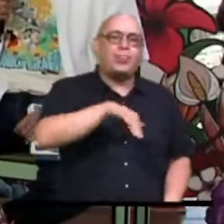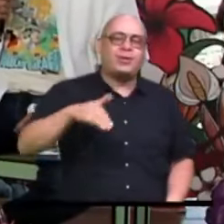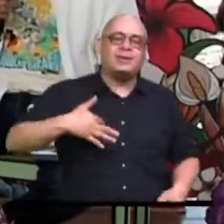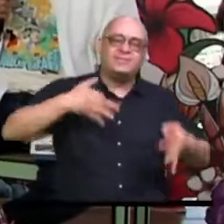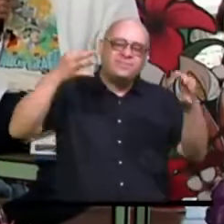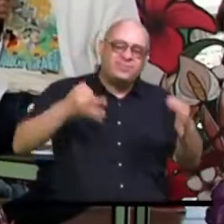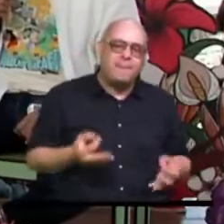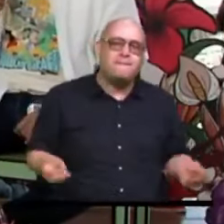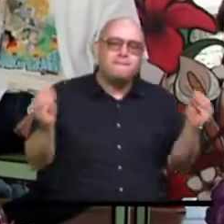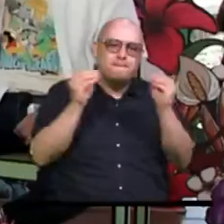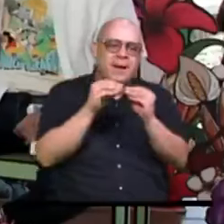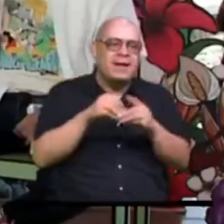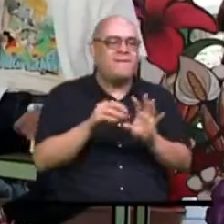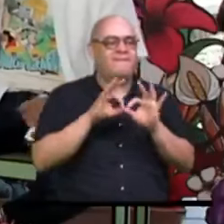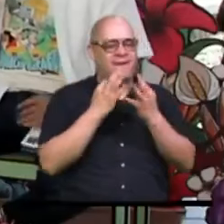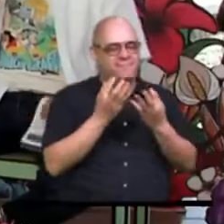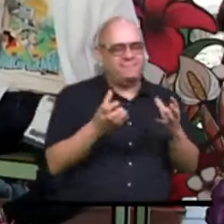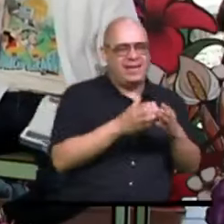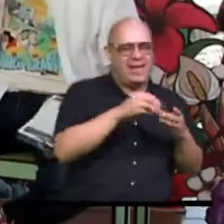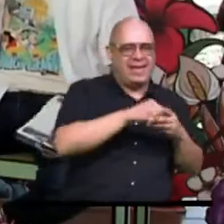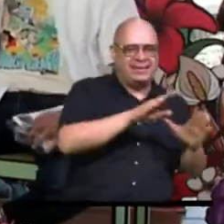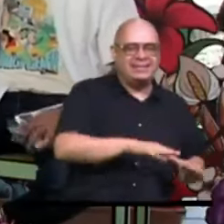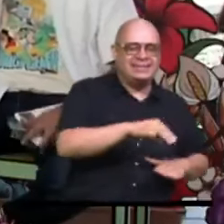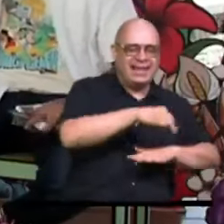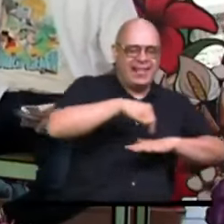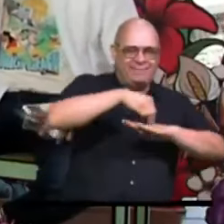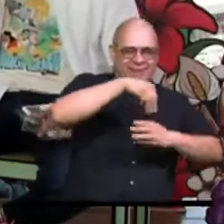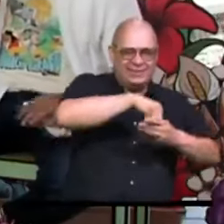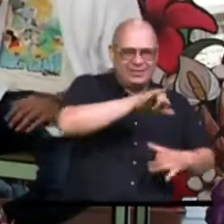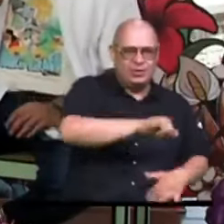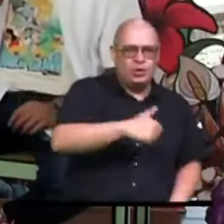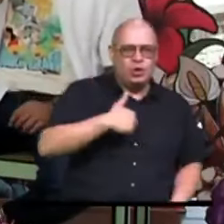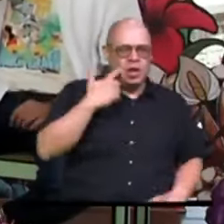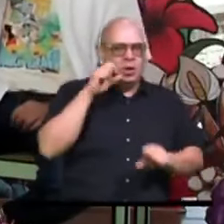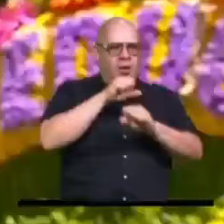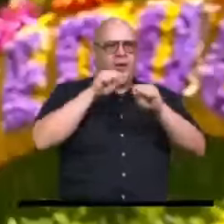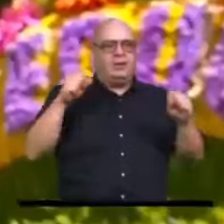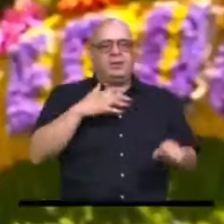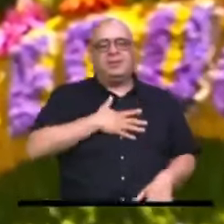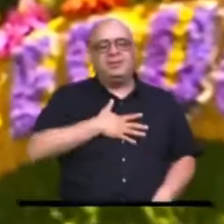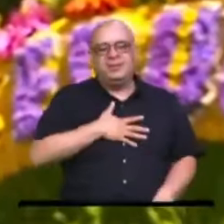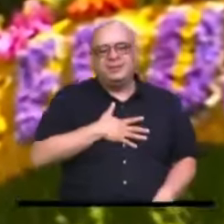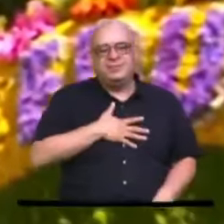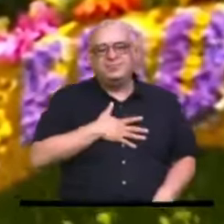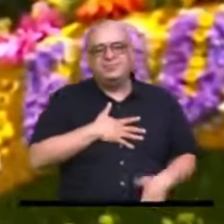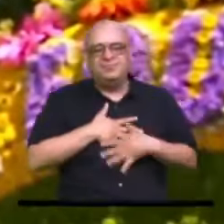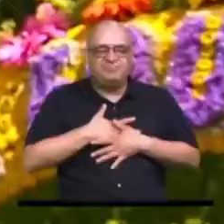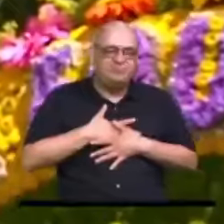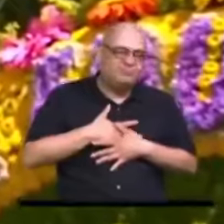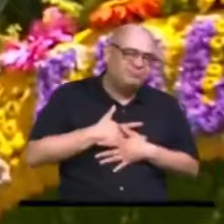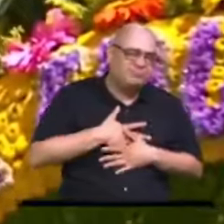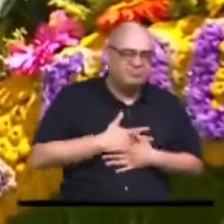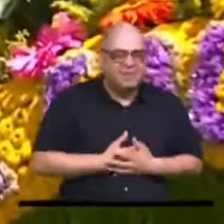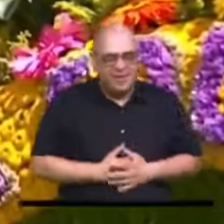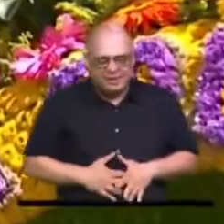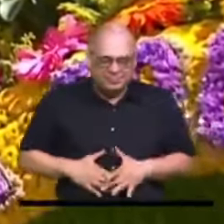muy orgullosos de pertenecer a esta familia Telemedellín. Yo hoy me levanté y he estado así como con el corazón sensible, como mariposita.